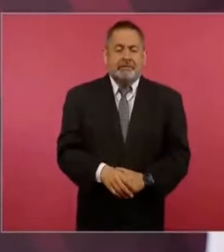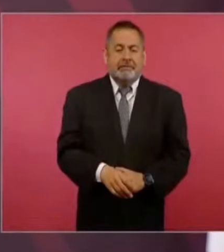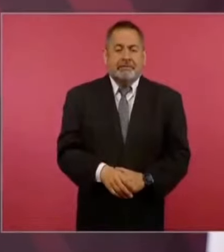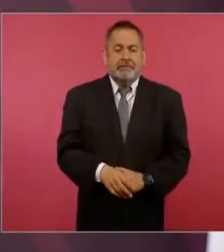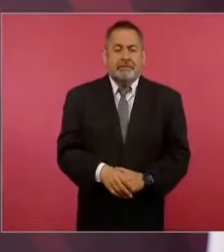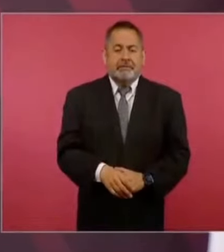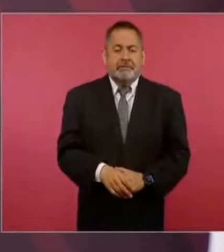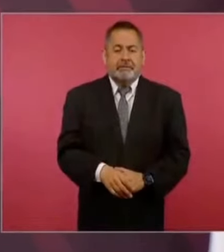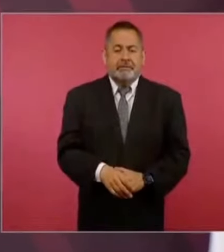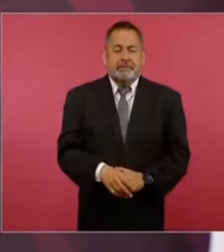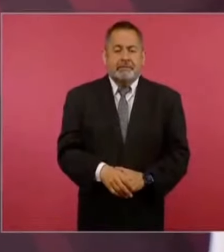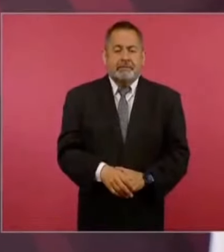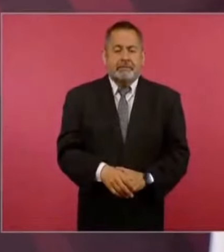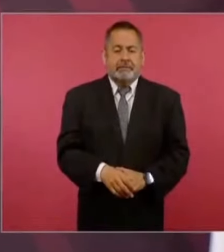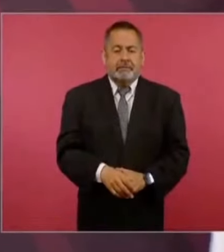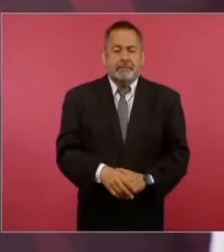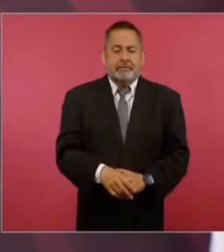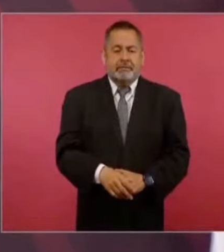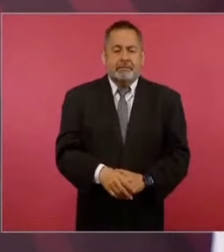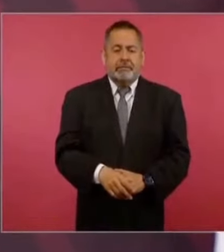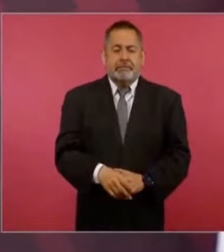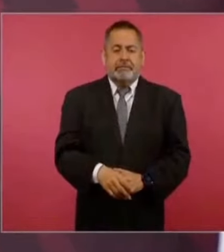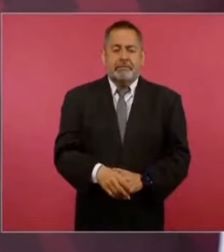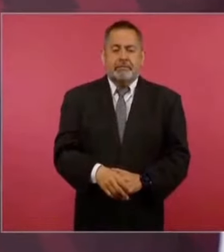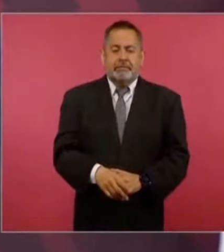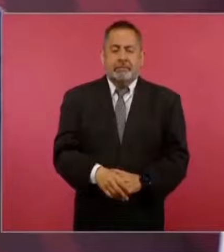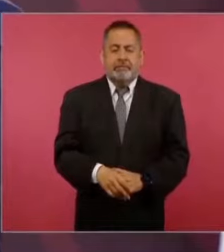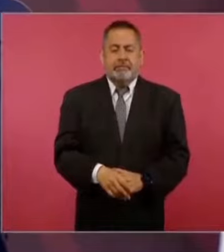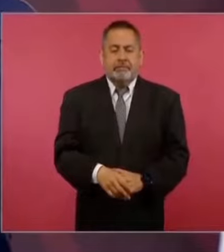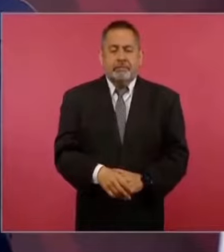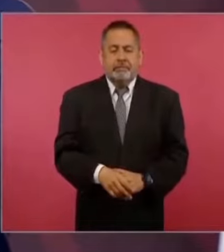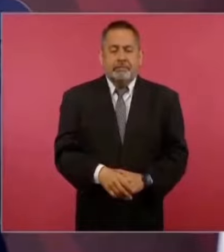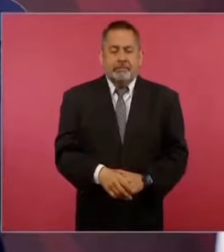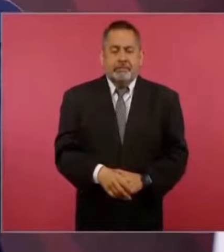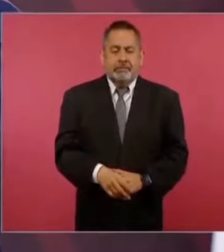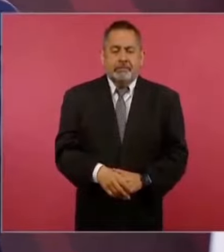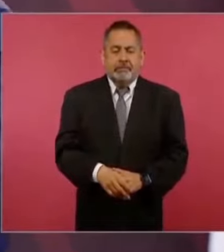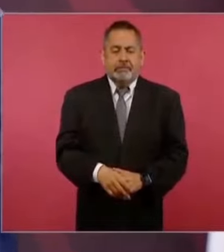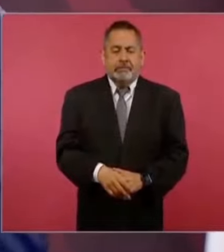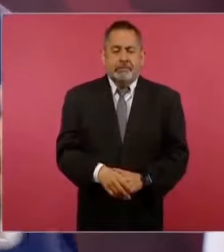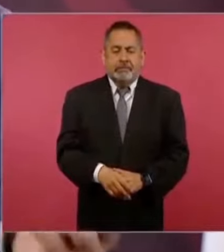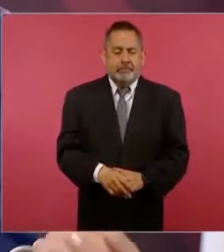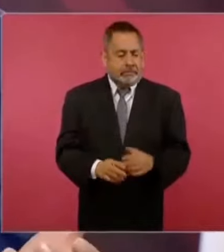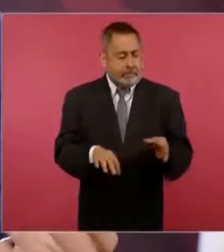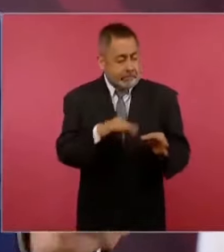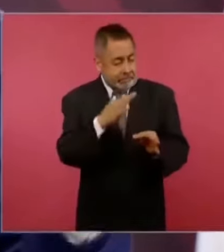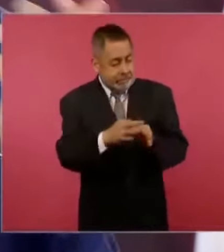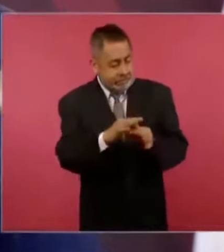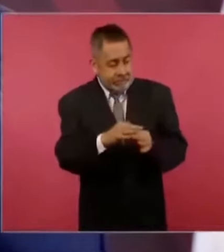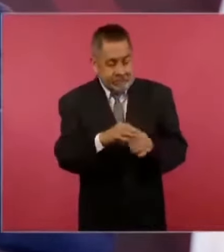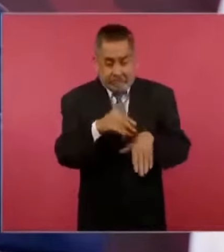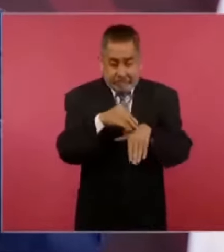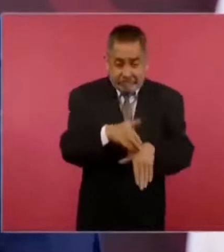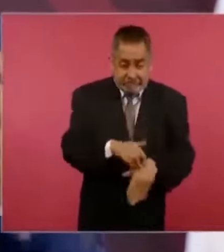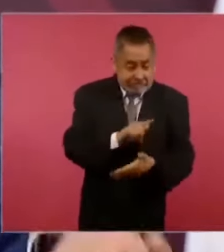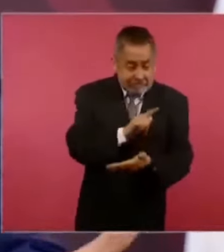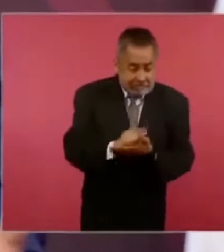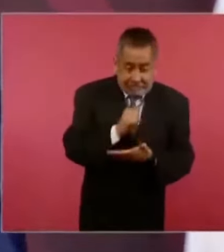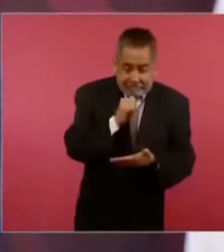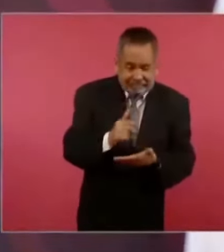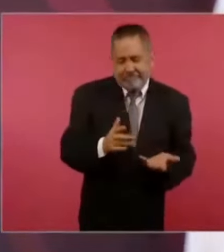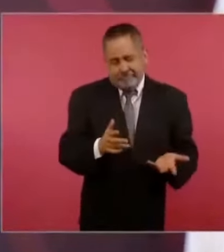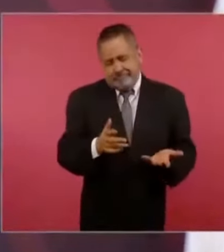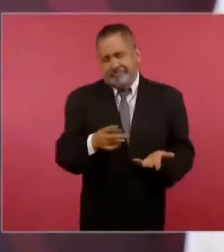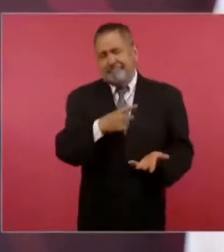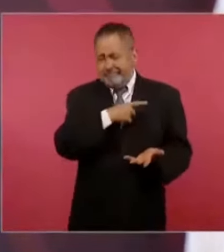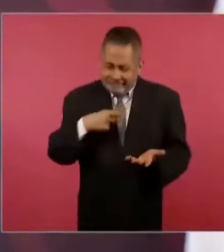no porque eh Ni modo que no van a cumplir con la ley eh